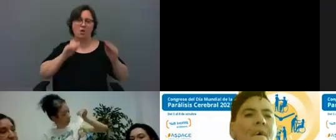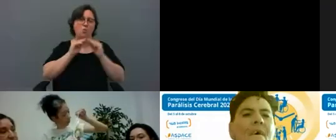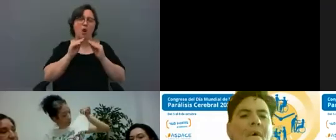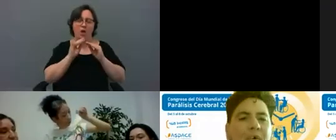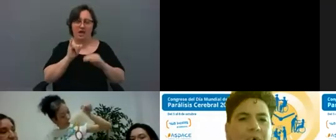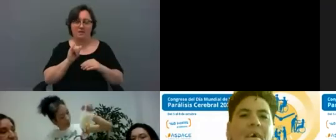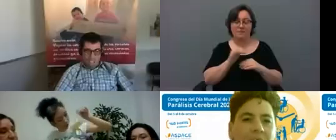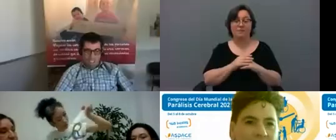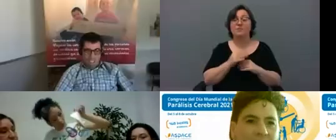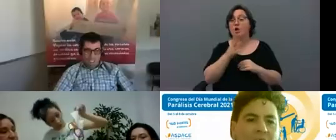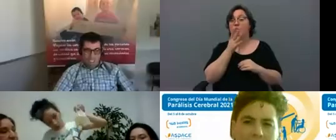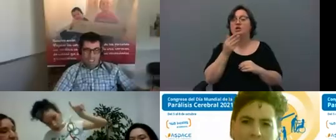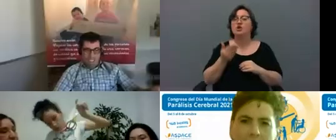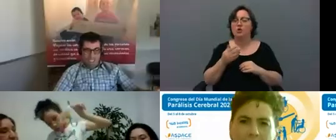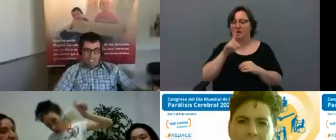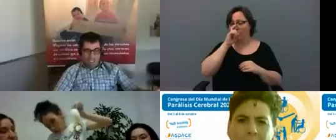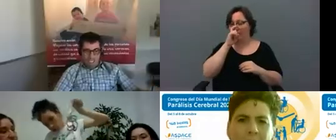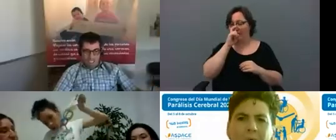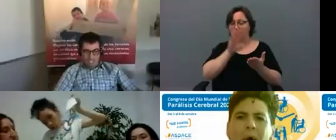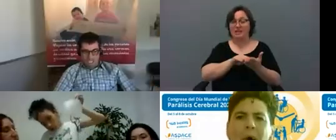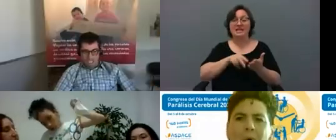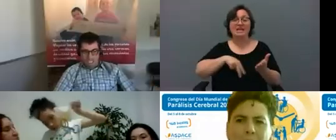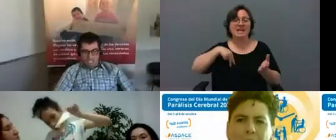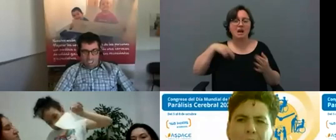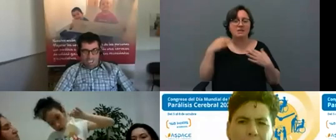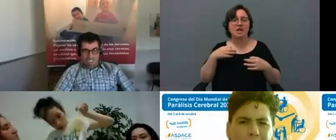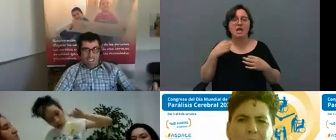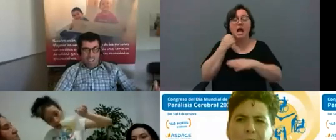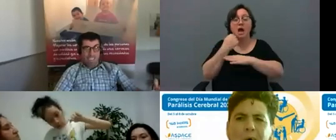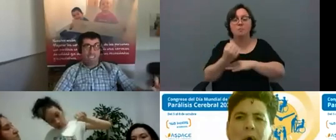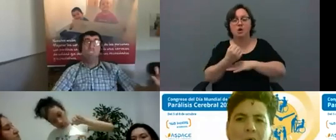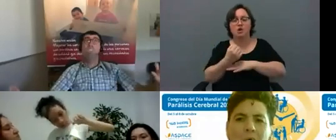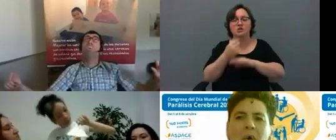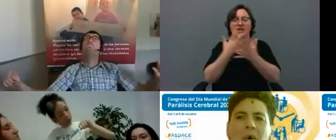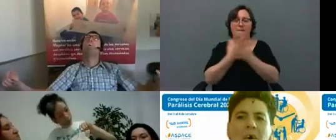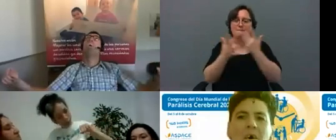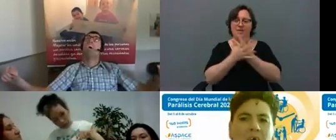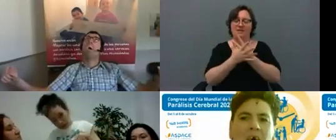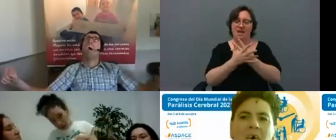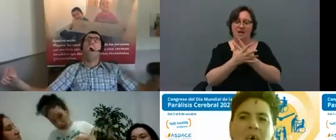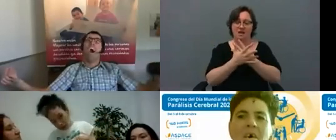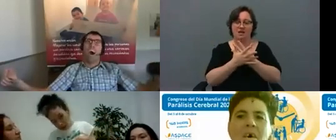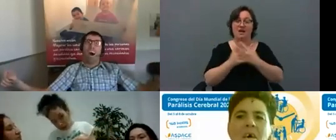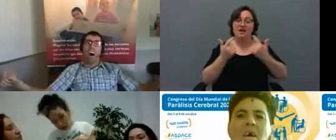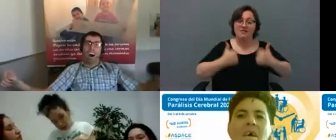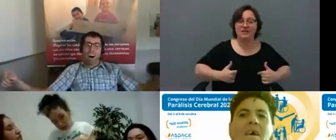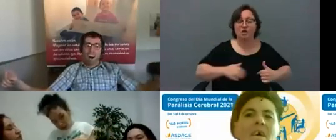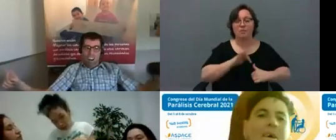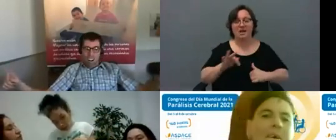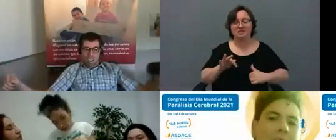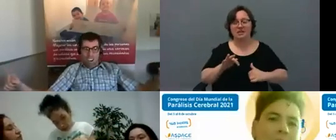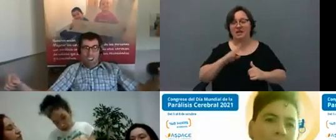¿vale? Y eso hay que tenerlo en cuenta, que generalmente esos apoyos se van a tener que combinar. Es decir, vamos a tener por un